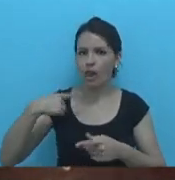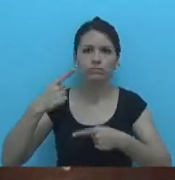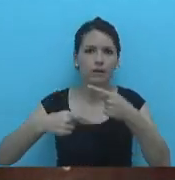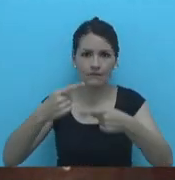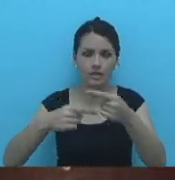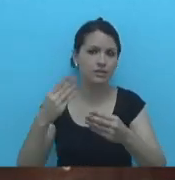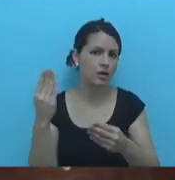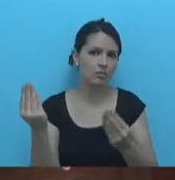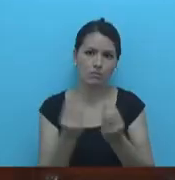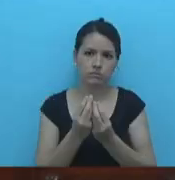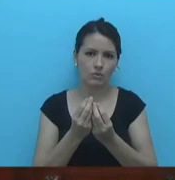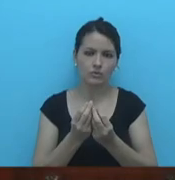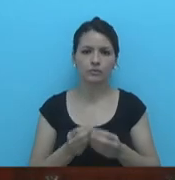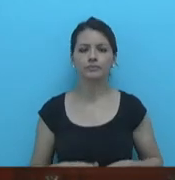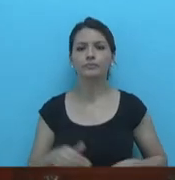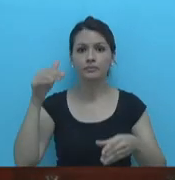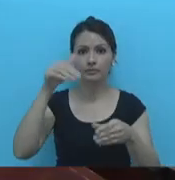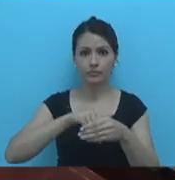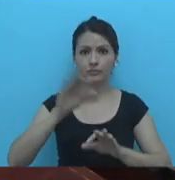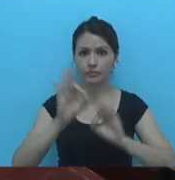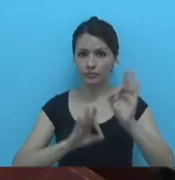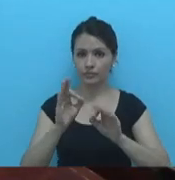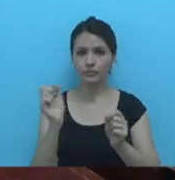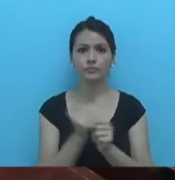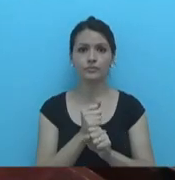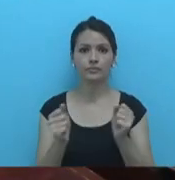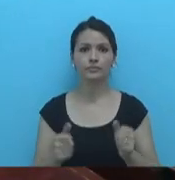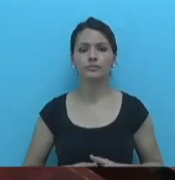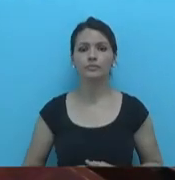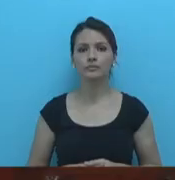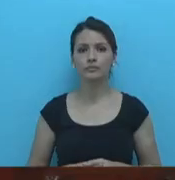señor presidente. Bien, a votación el proyecto en consideración, aprobado.